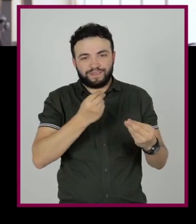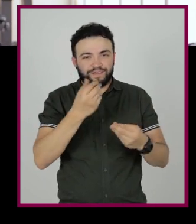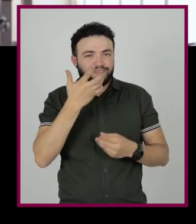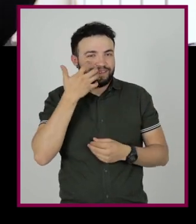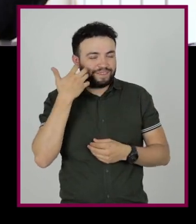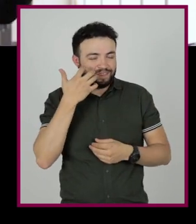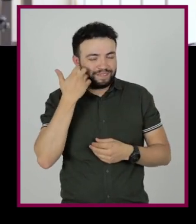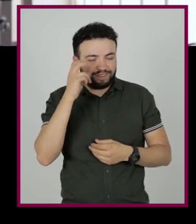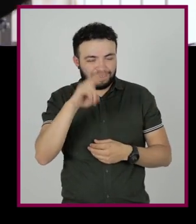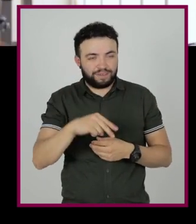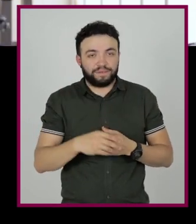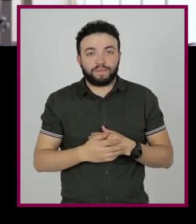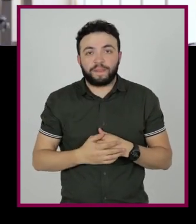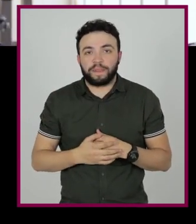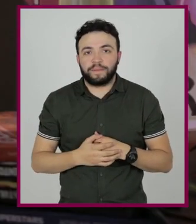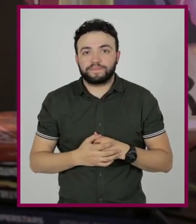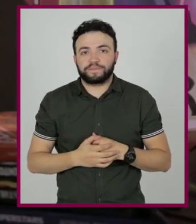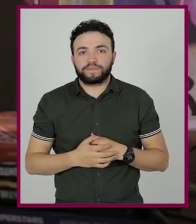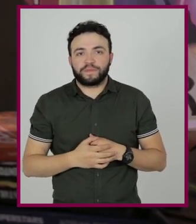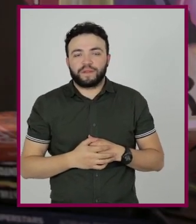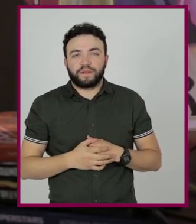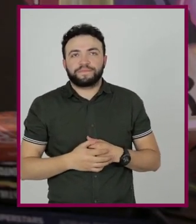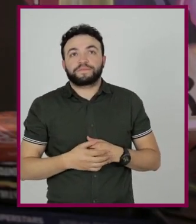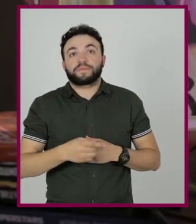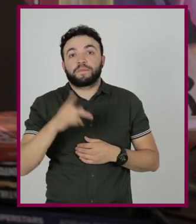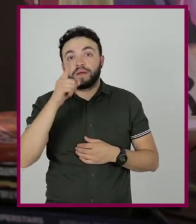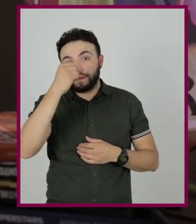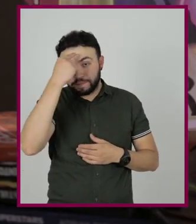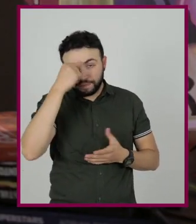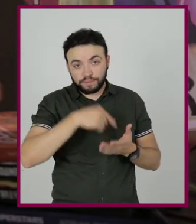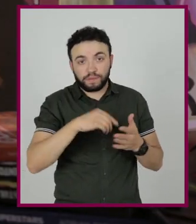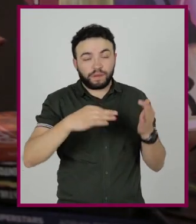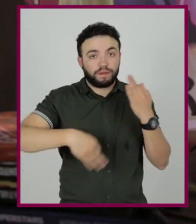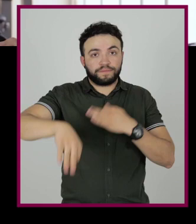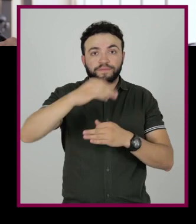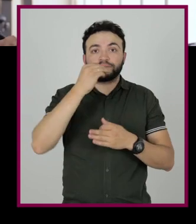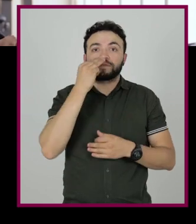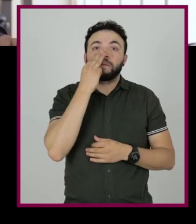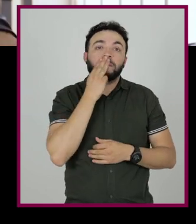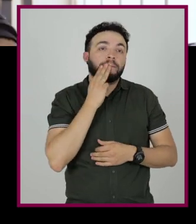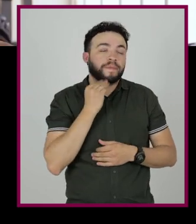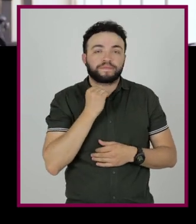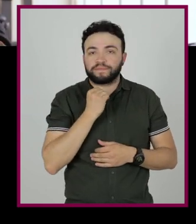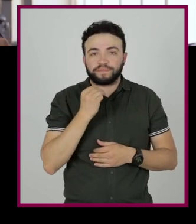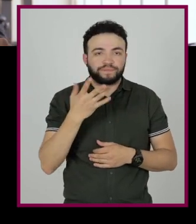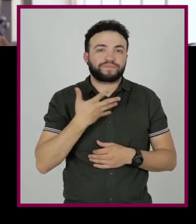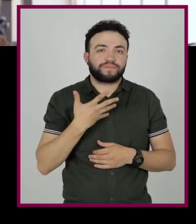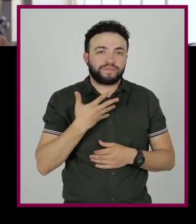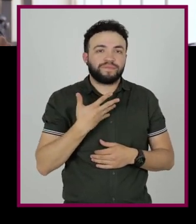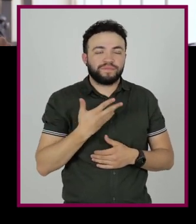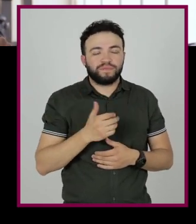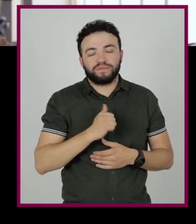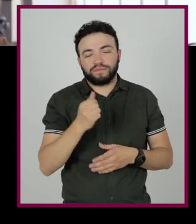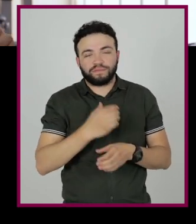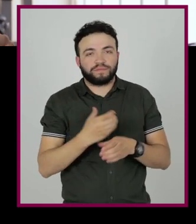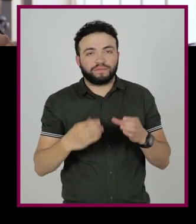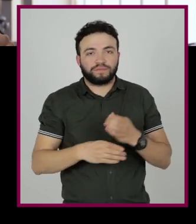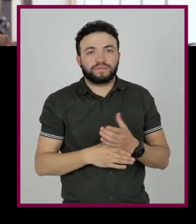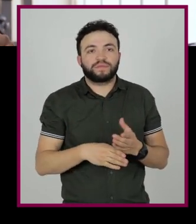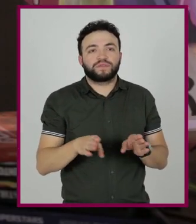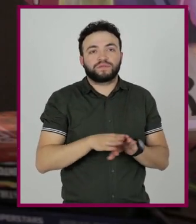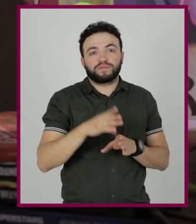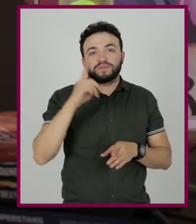gatos. Eso es verdad. Pero no todo es miel sobre hojuelas. También hay cierta desventaja.